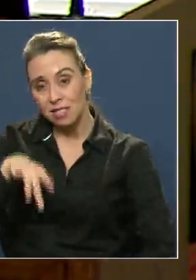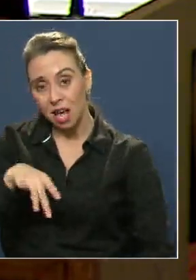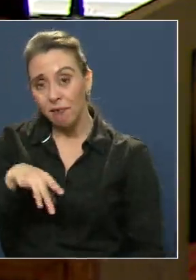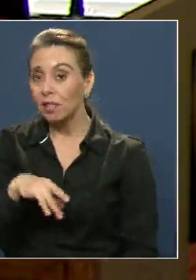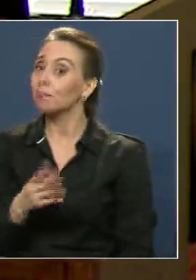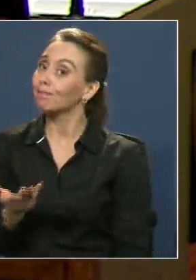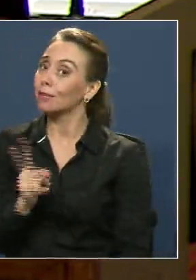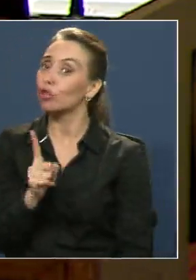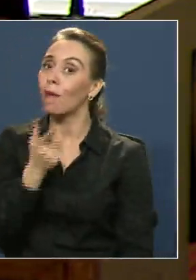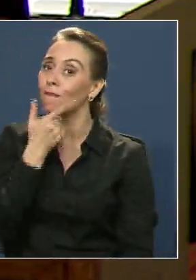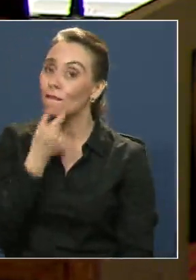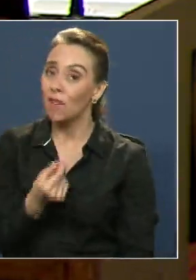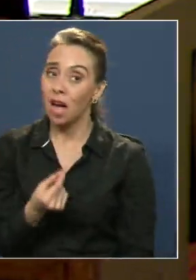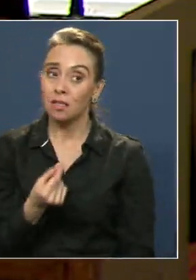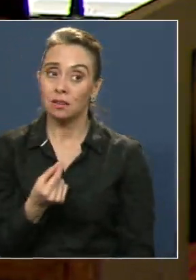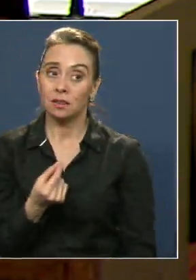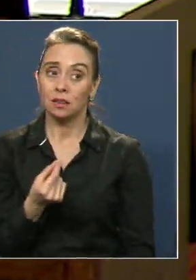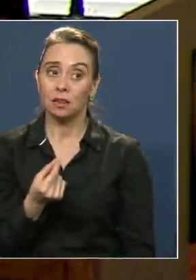es fácil, en primer lugar,